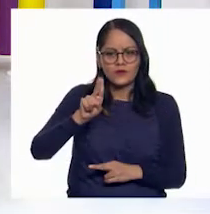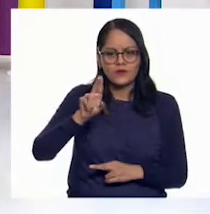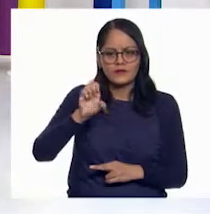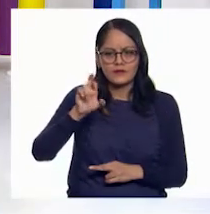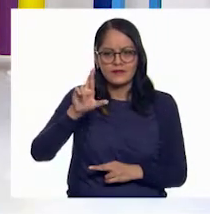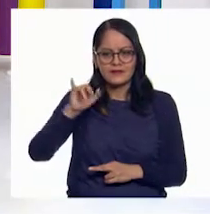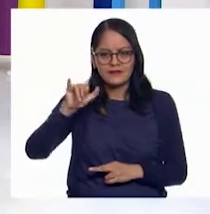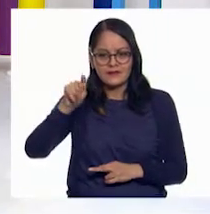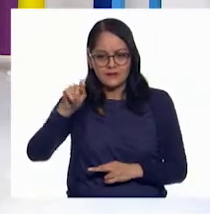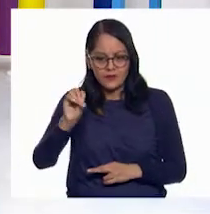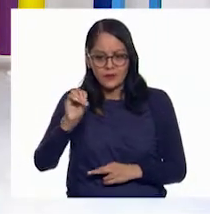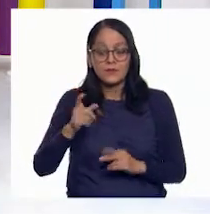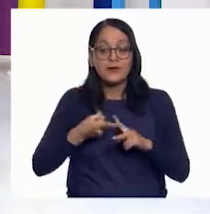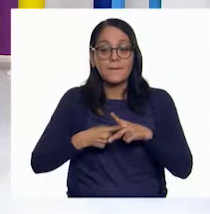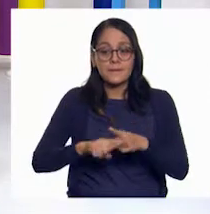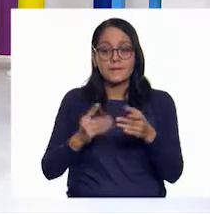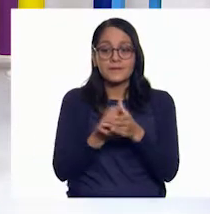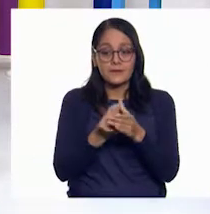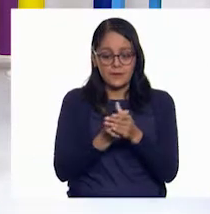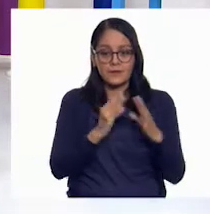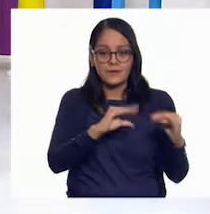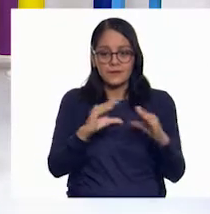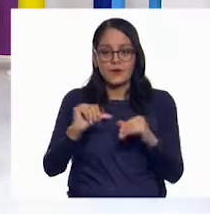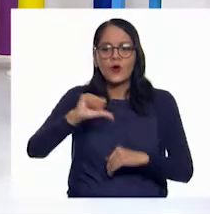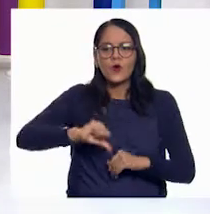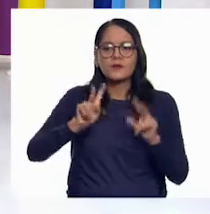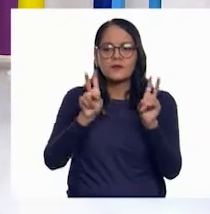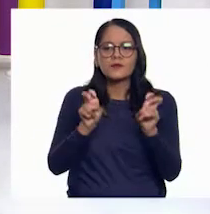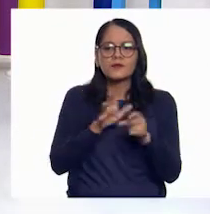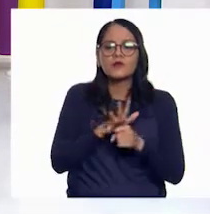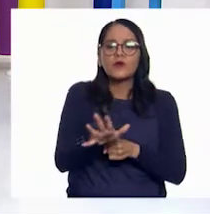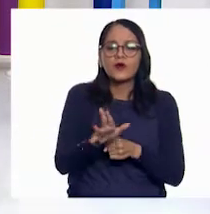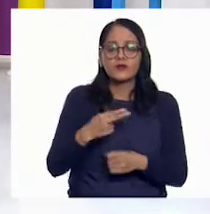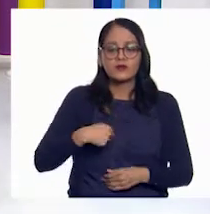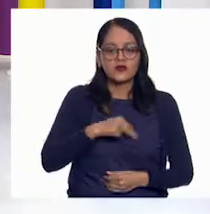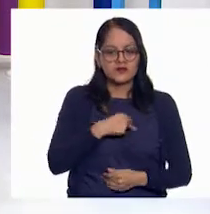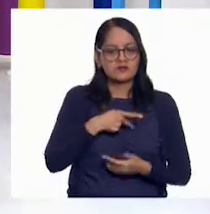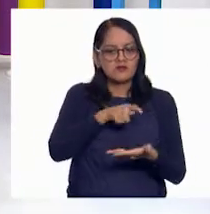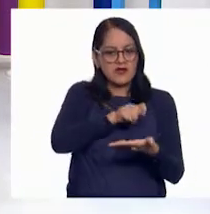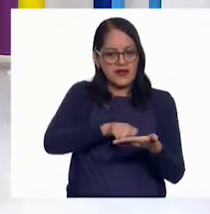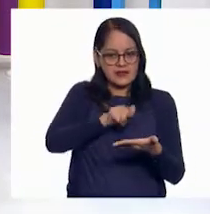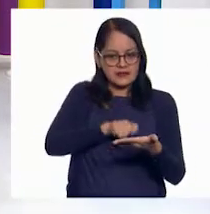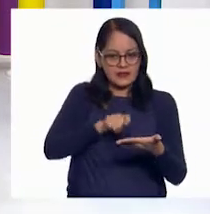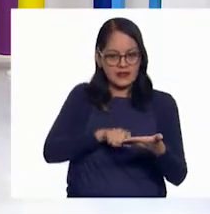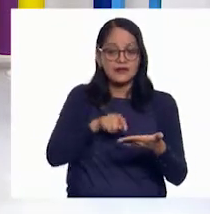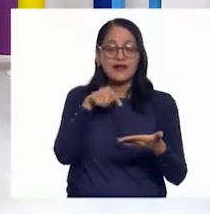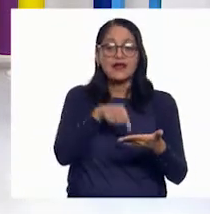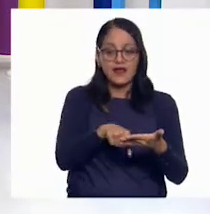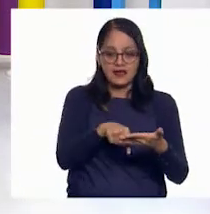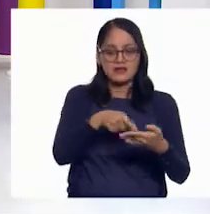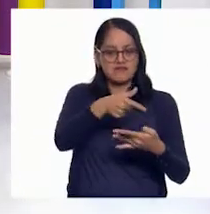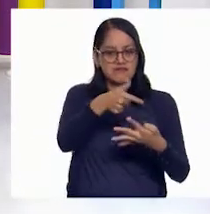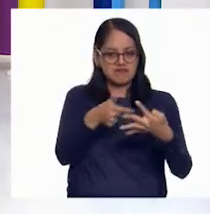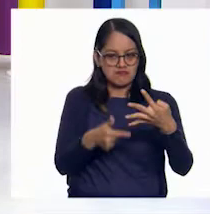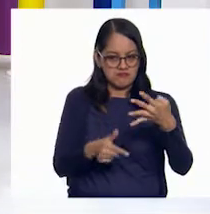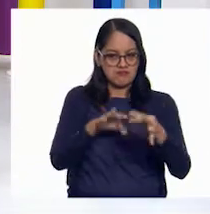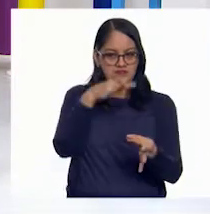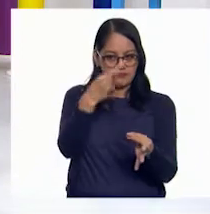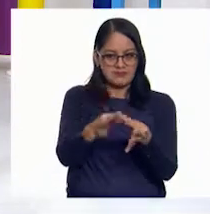Ya vamos a empezar la clase. Nuestro tema del día de hoy es: ¿escribimos las recetas